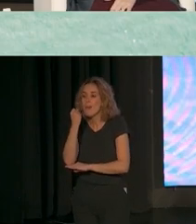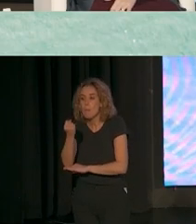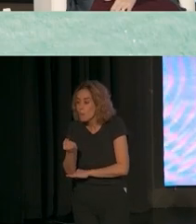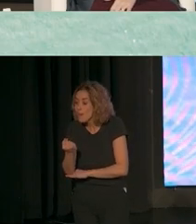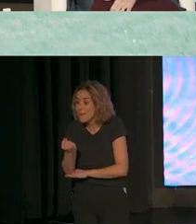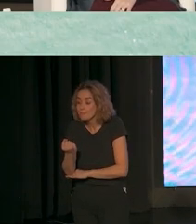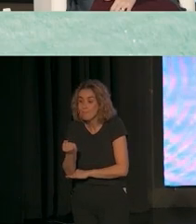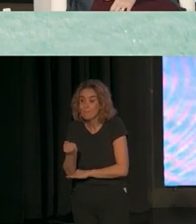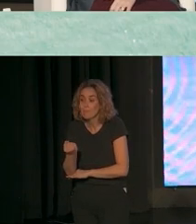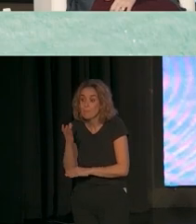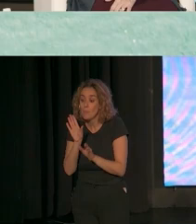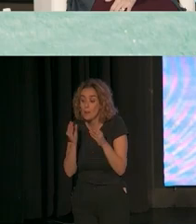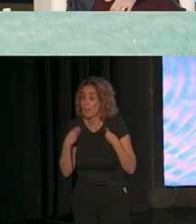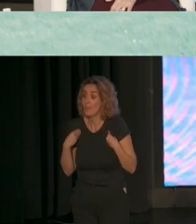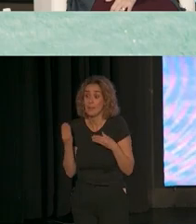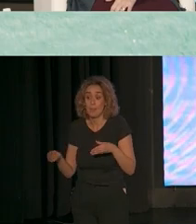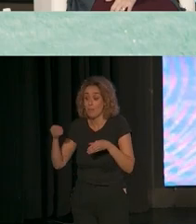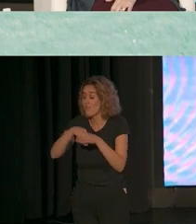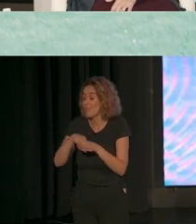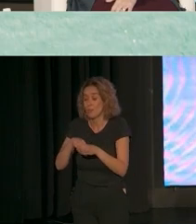a esos niños para que sean parte de esa vida.